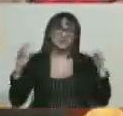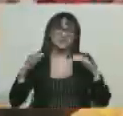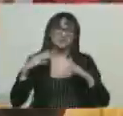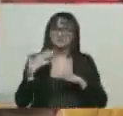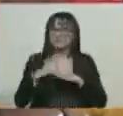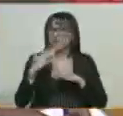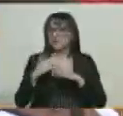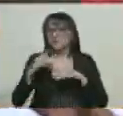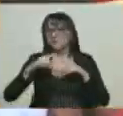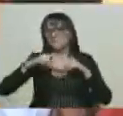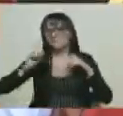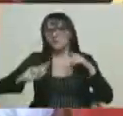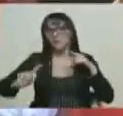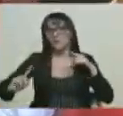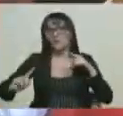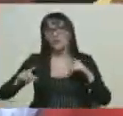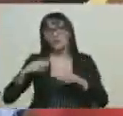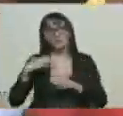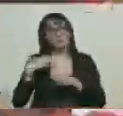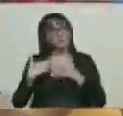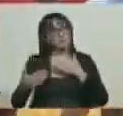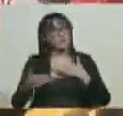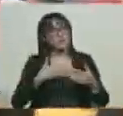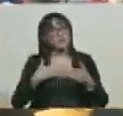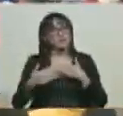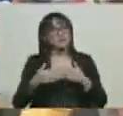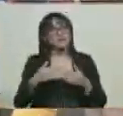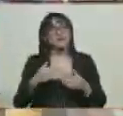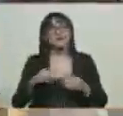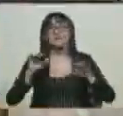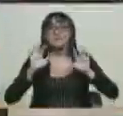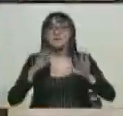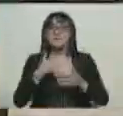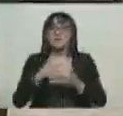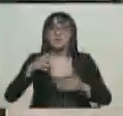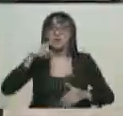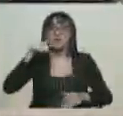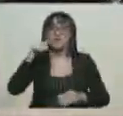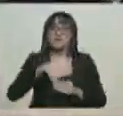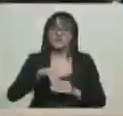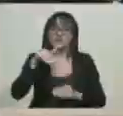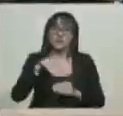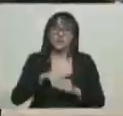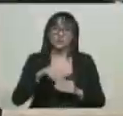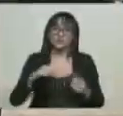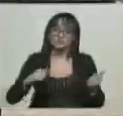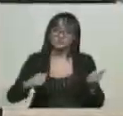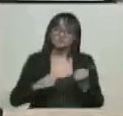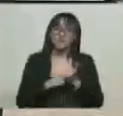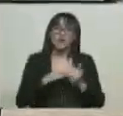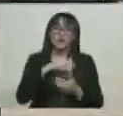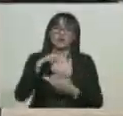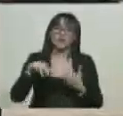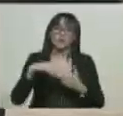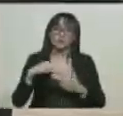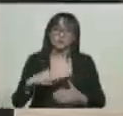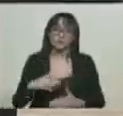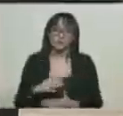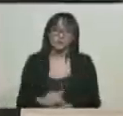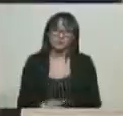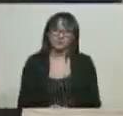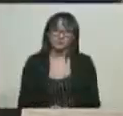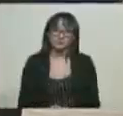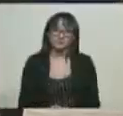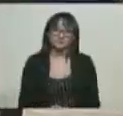truene o relampaguee, 10 millones de votos para el triunfo revolucionario.